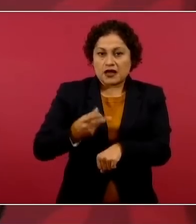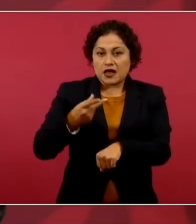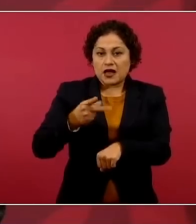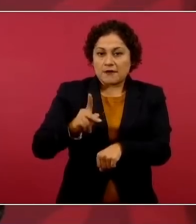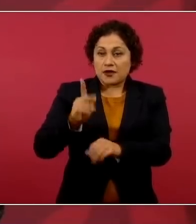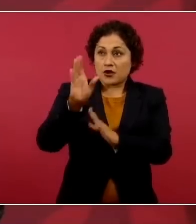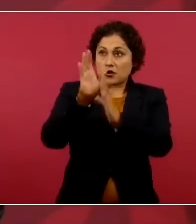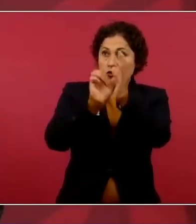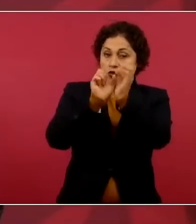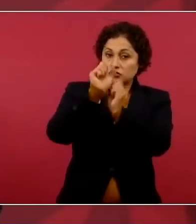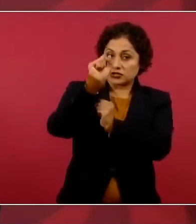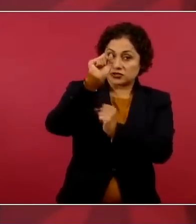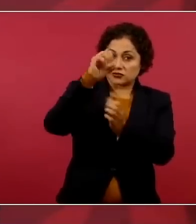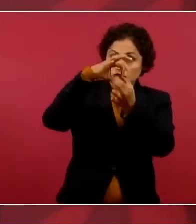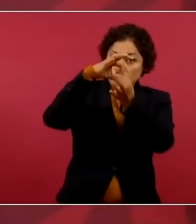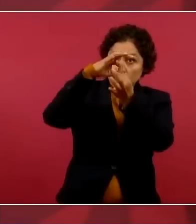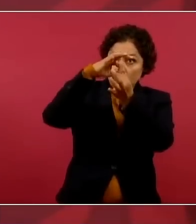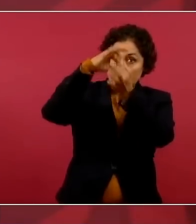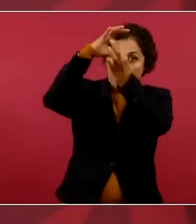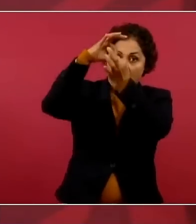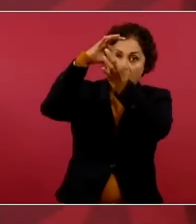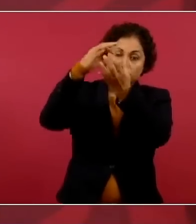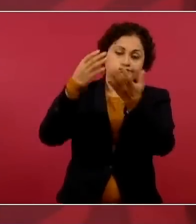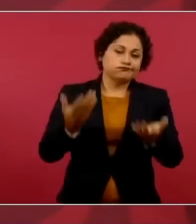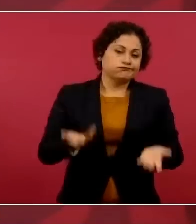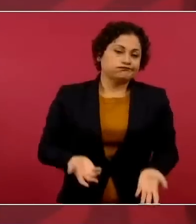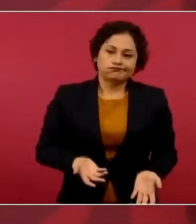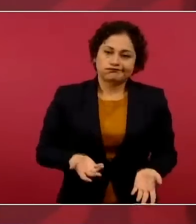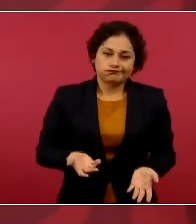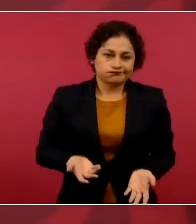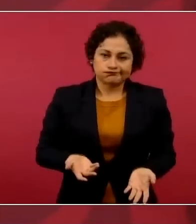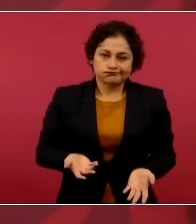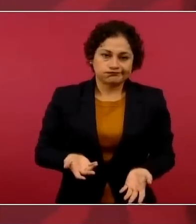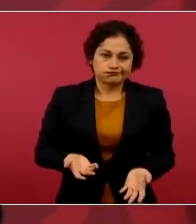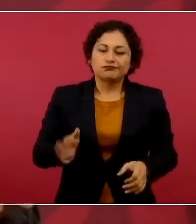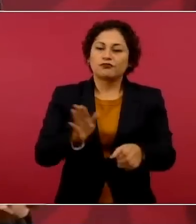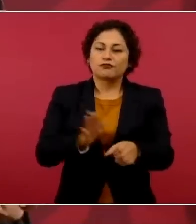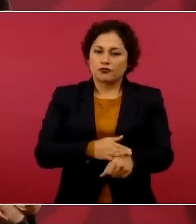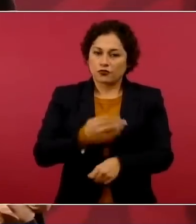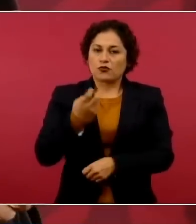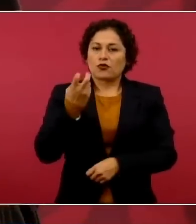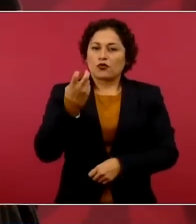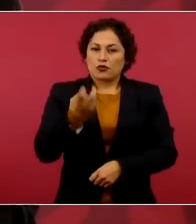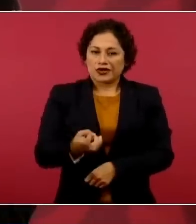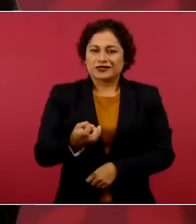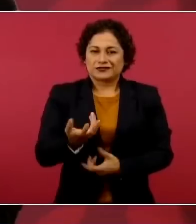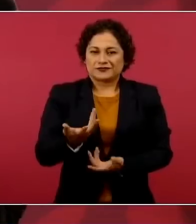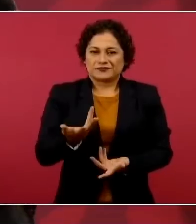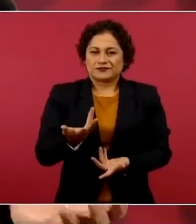a un artículo constitucional. Entonces las limitaciones pues son